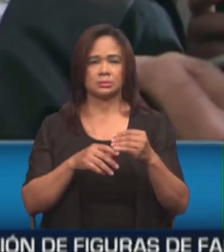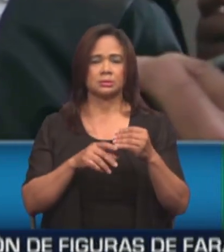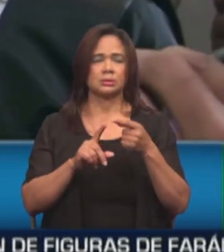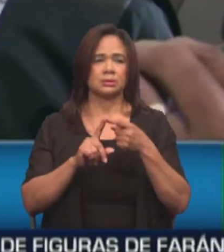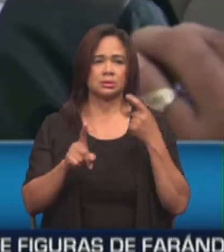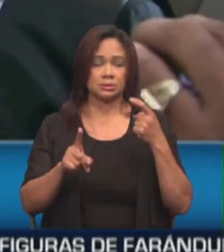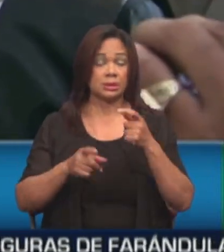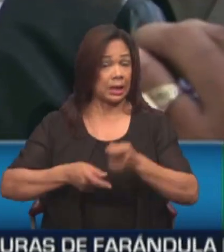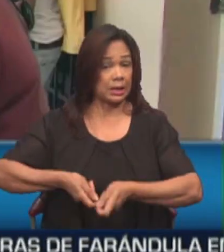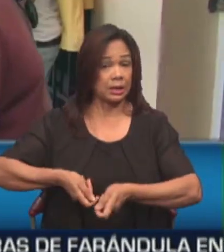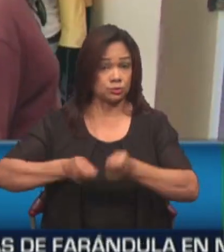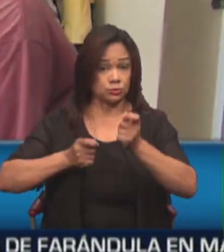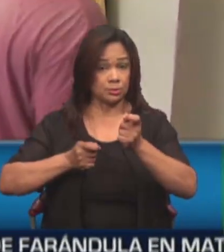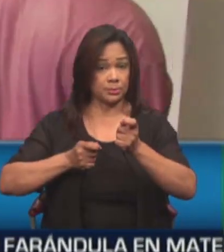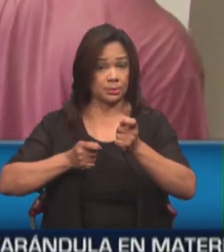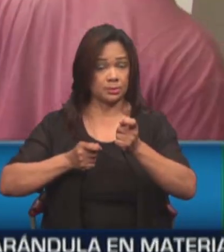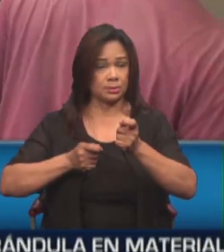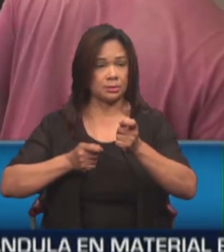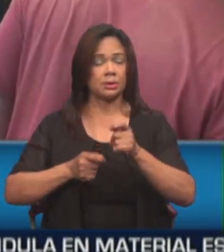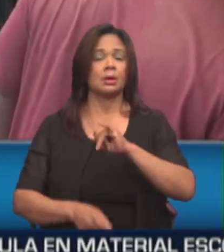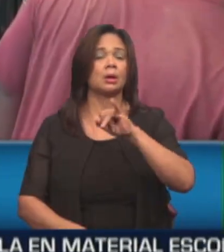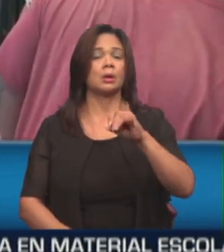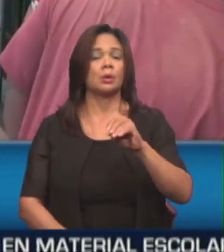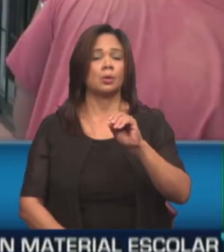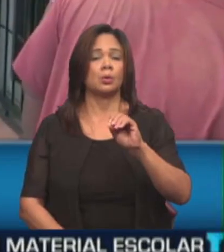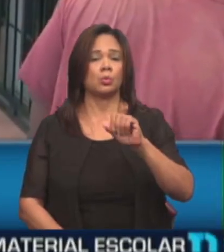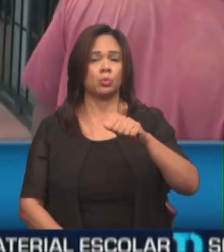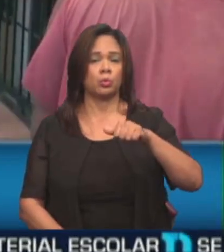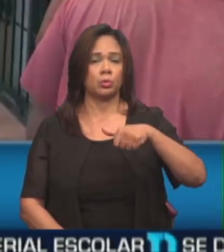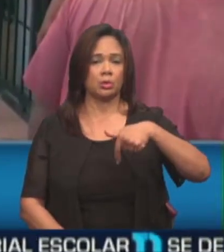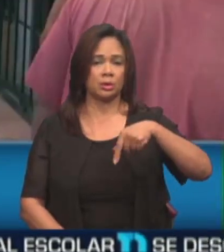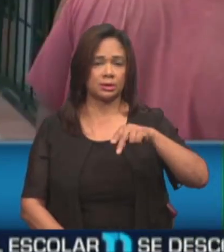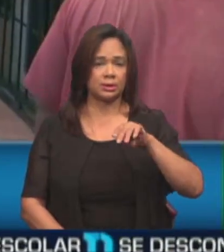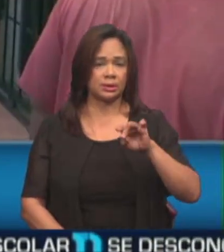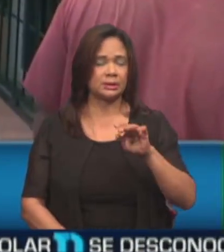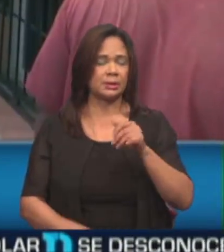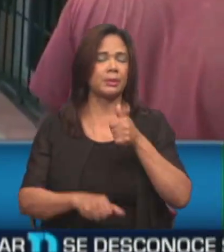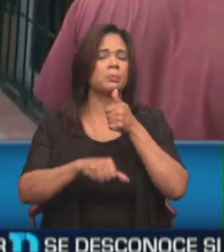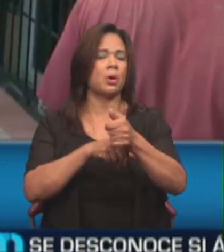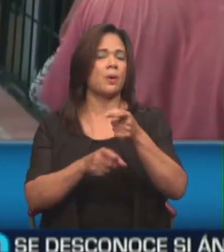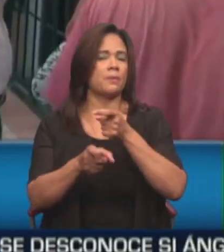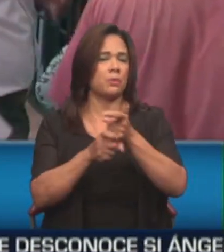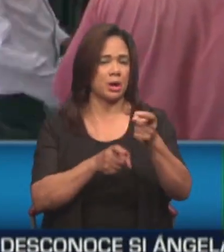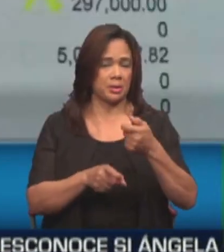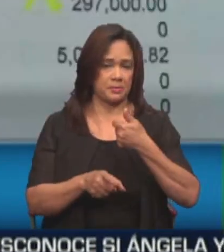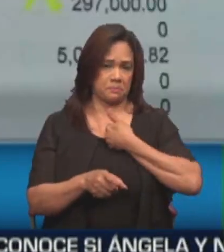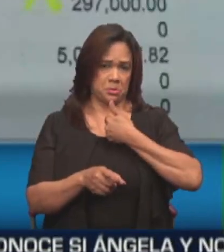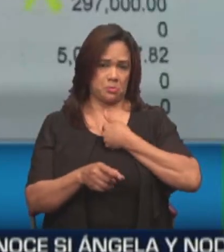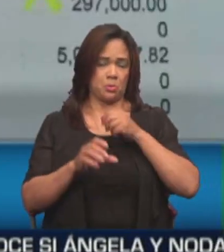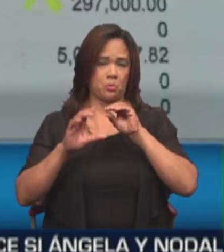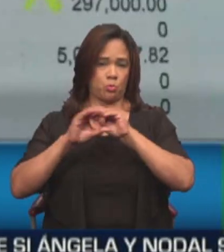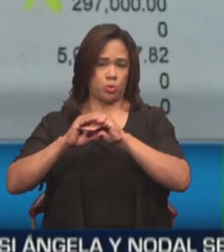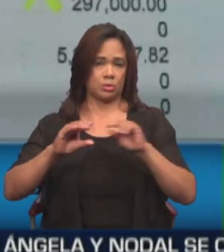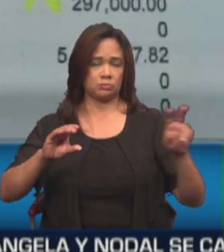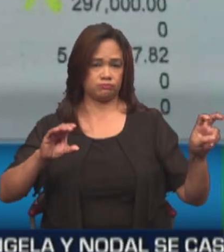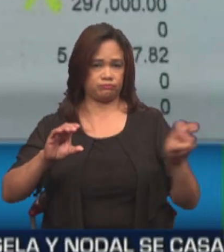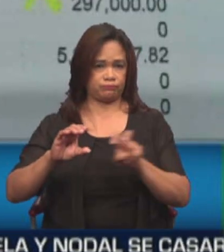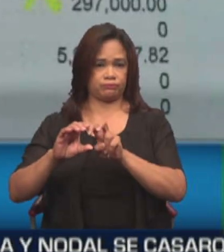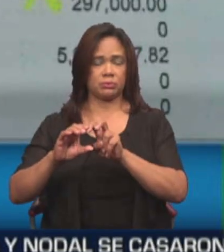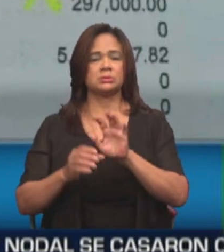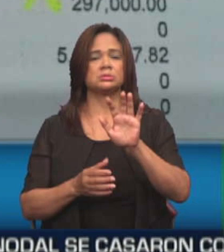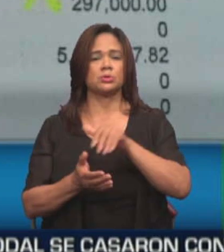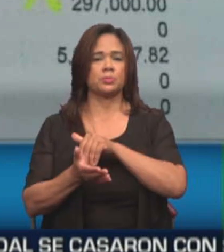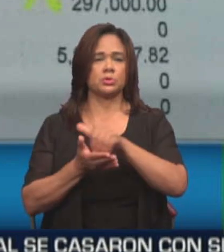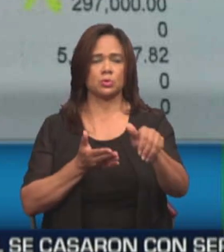del ayuntamiento. Joaquín estaba siendo acusado de estafa por supuestamente transferirse a su cuenta personal 5 millones de